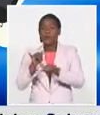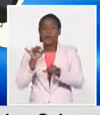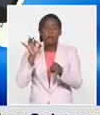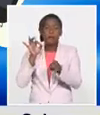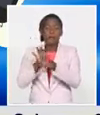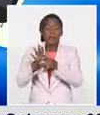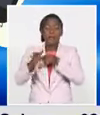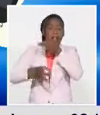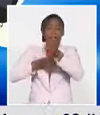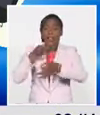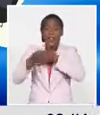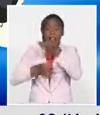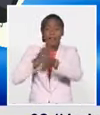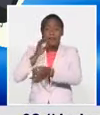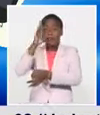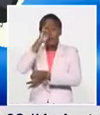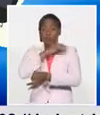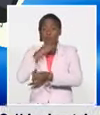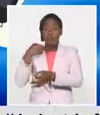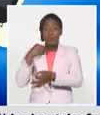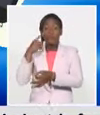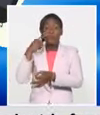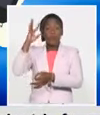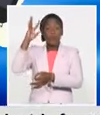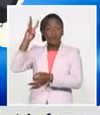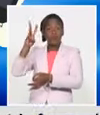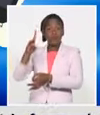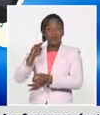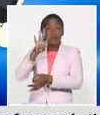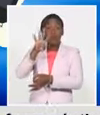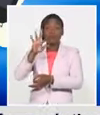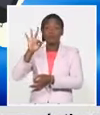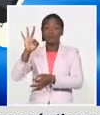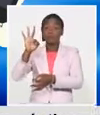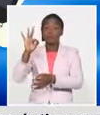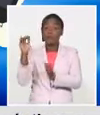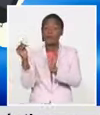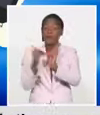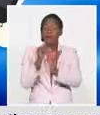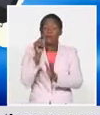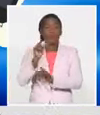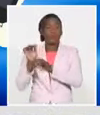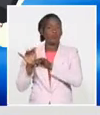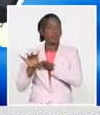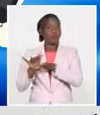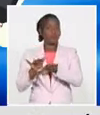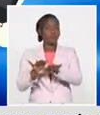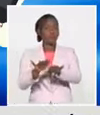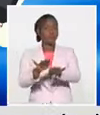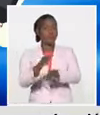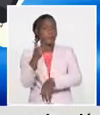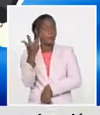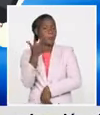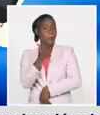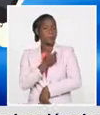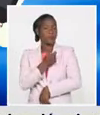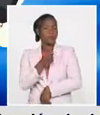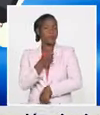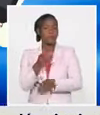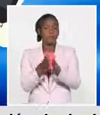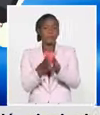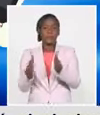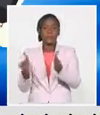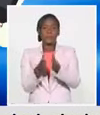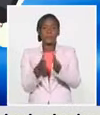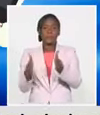doctora, 48.000 voluntarios se vacunaron en solo 10 días en solo esta ciudad,